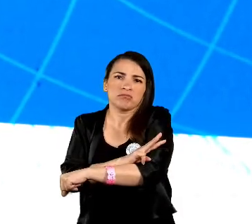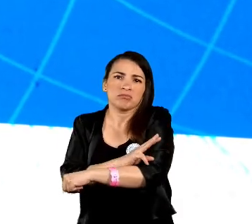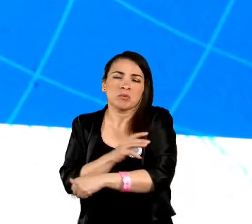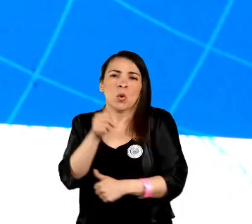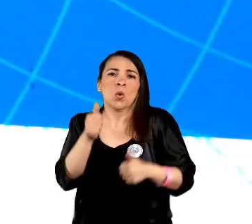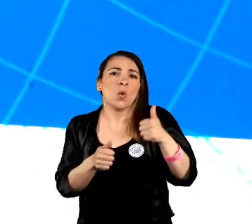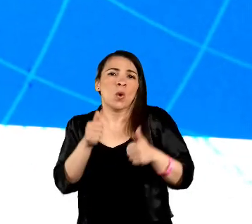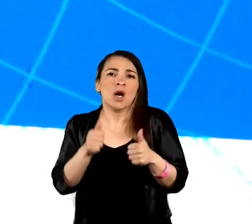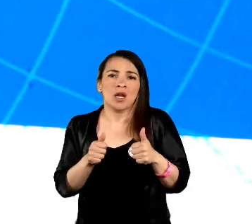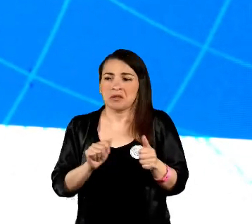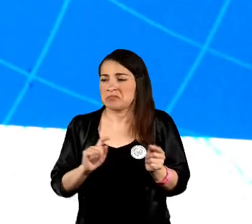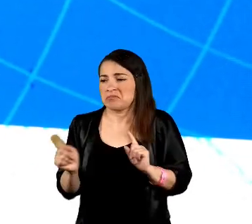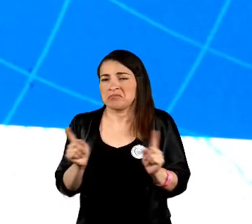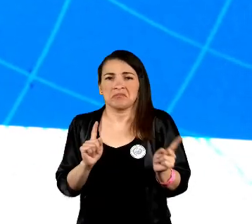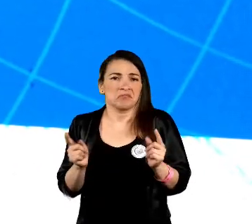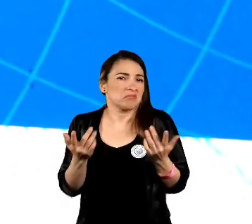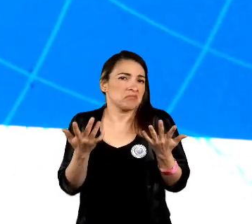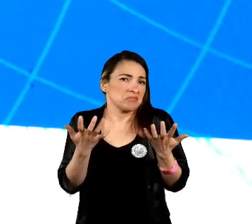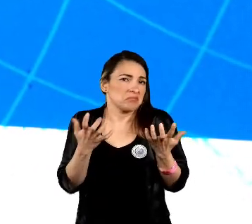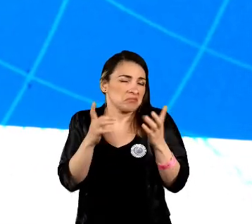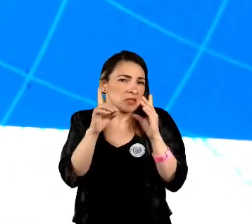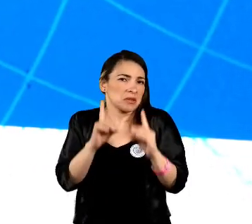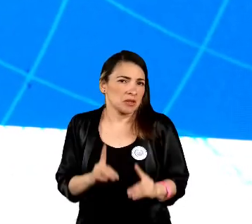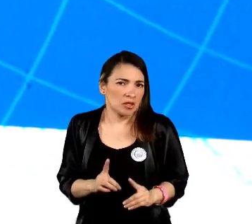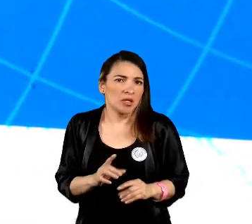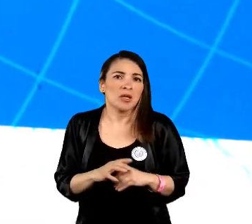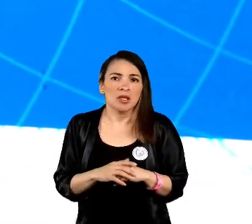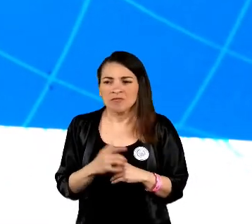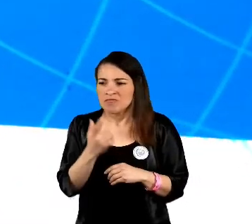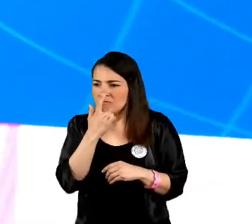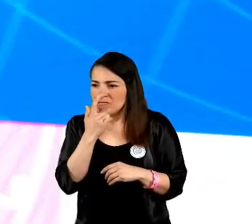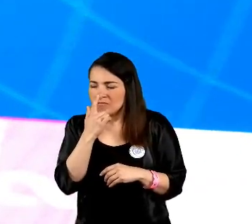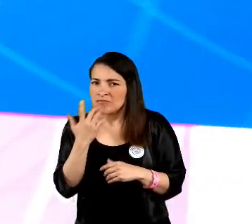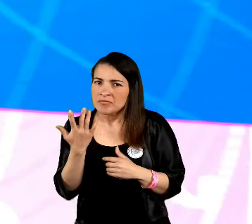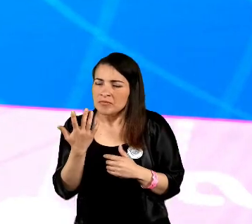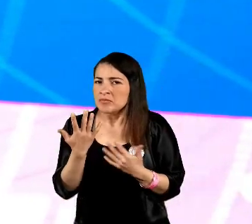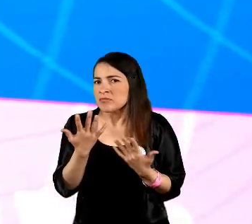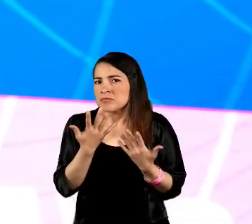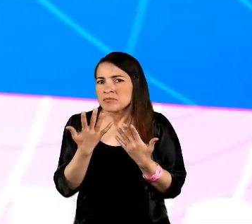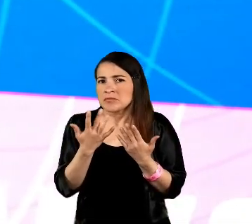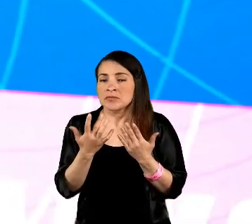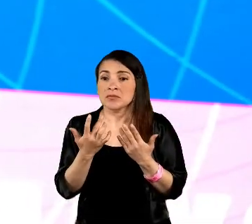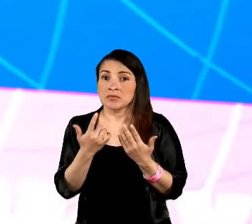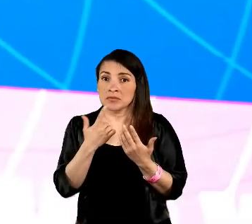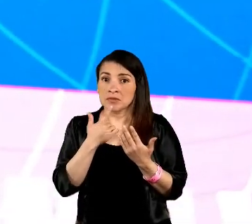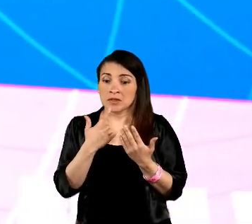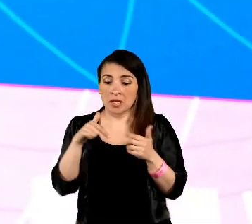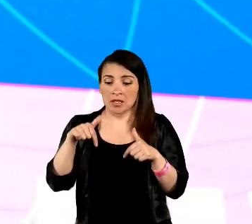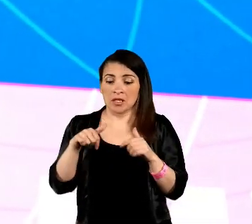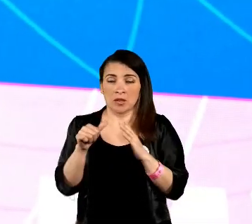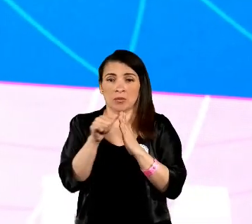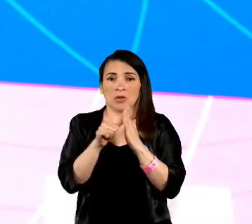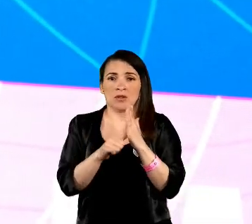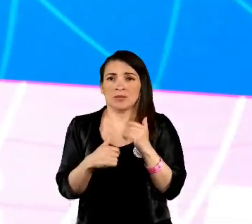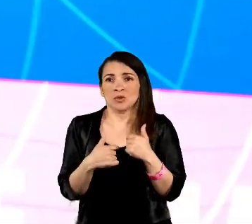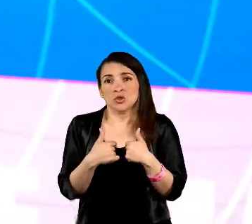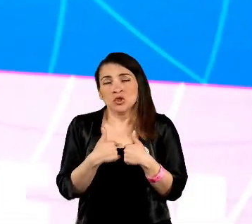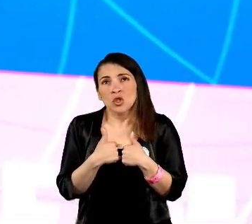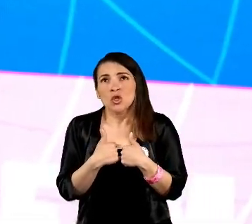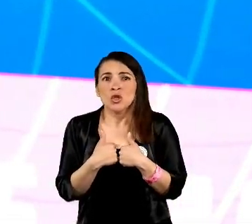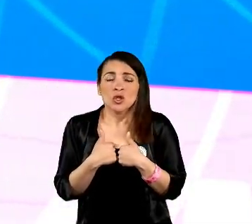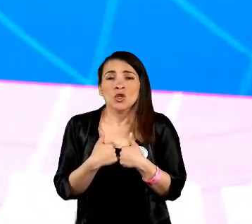empieces a conocer a introducir seguramente alguien que haga programación sin un programador acá te vaya aplicar mucho mejor yo